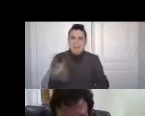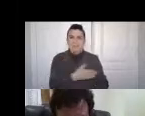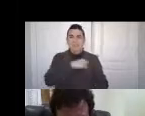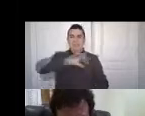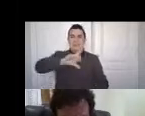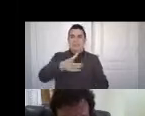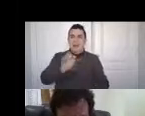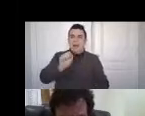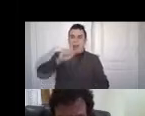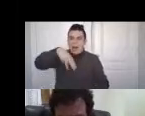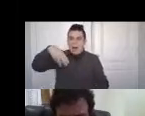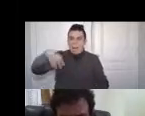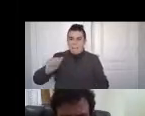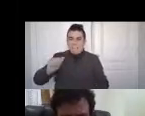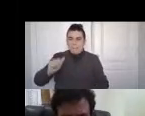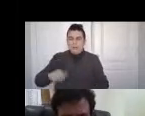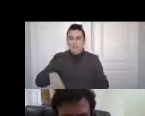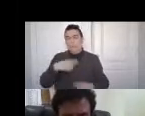etc.